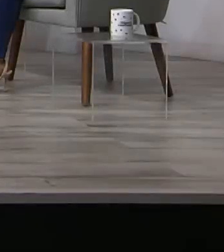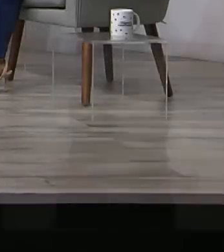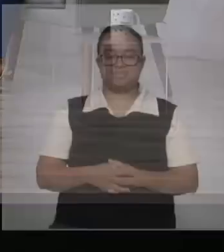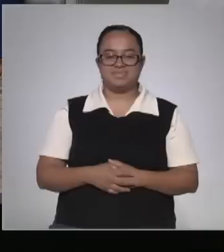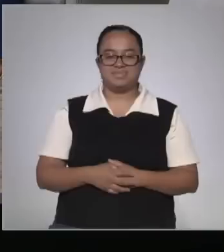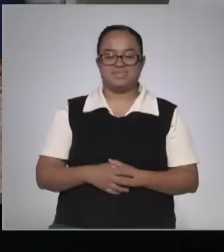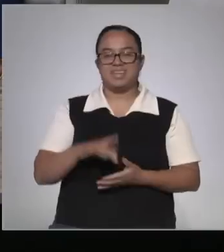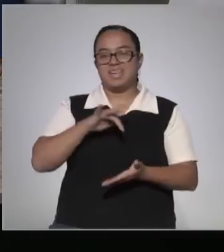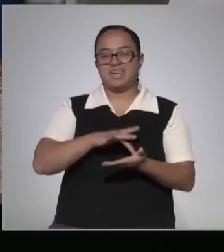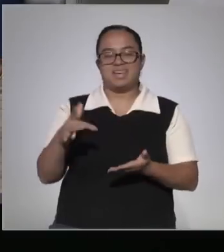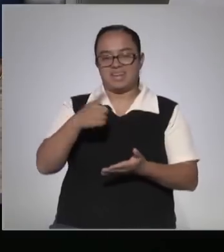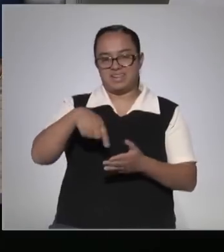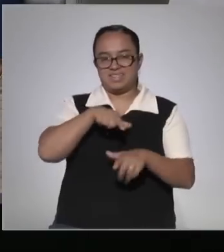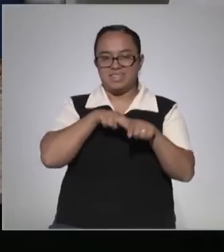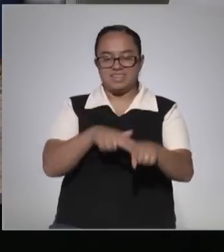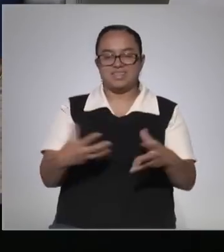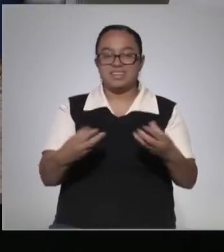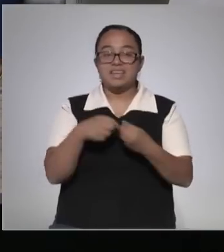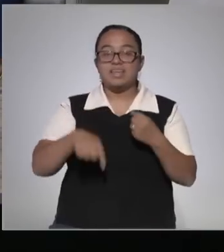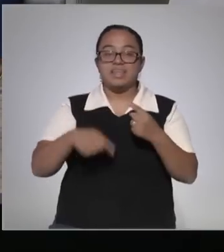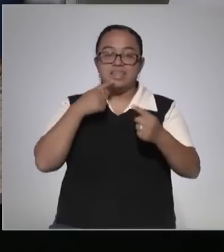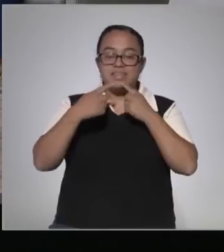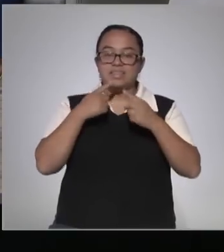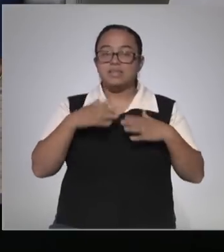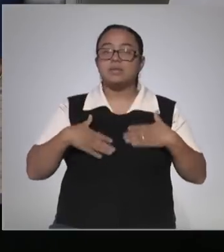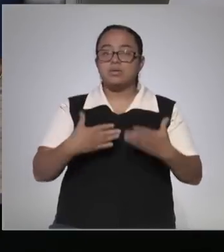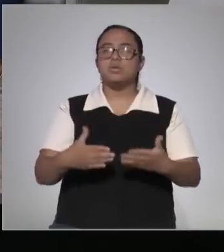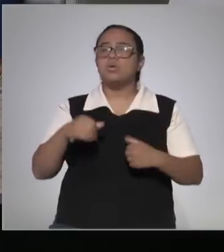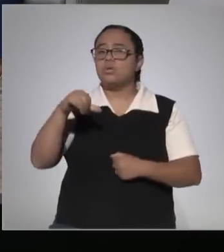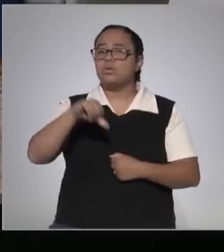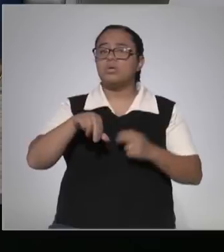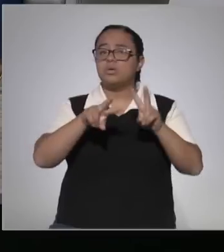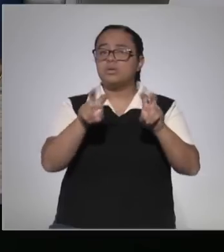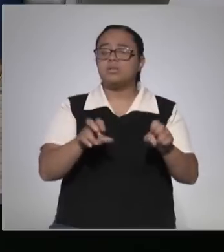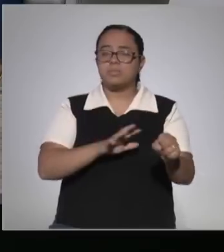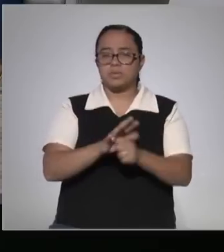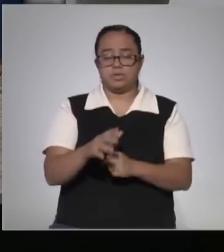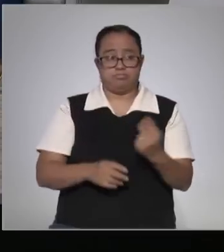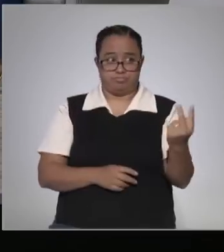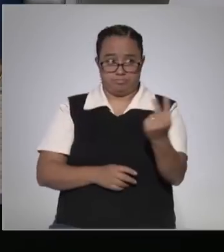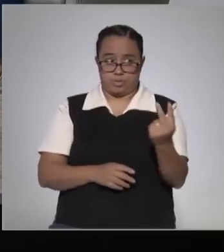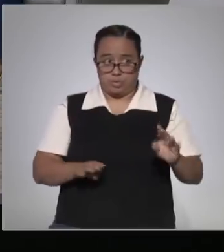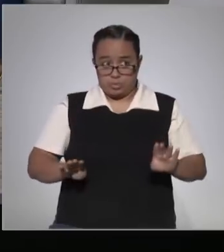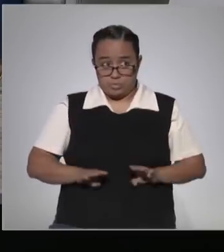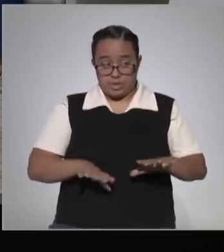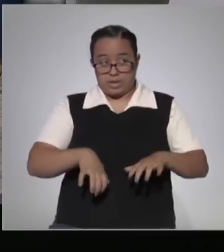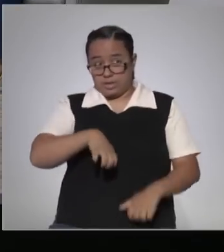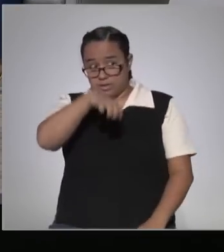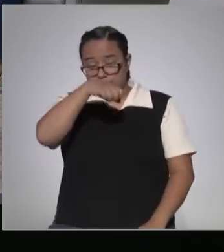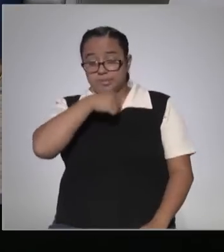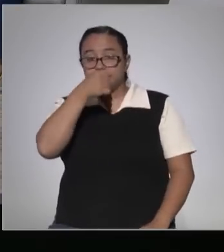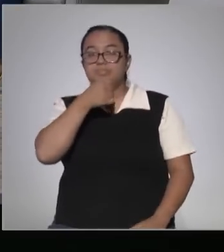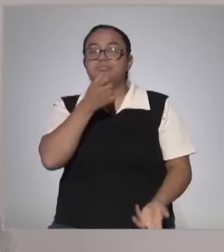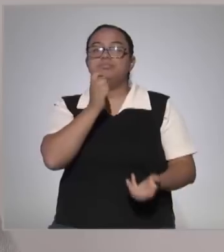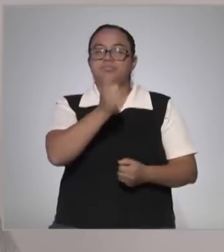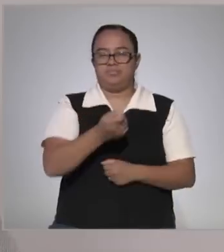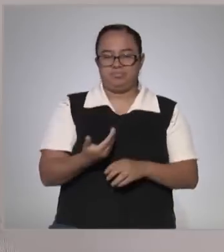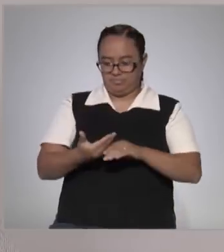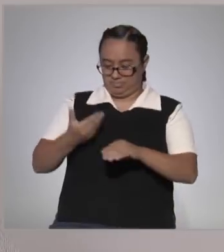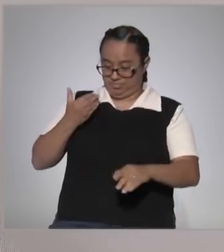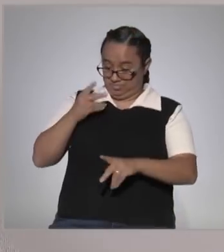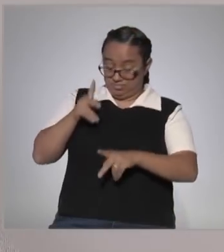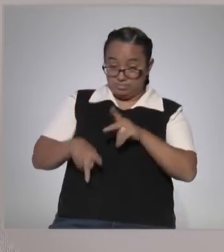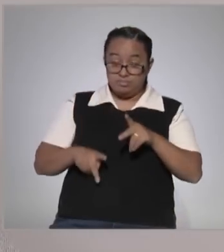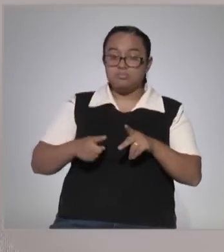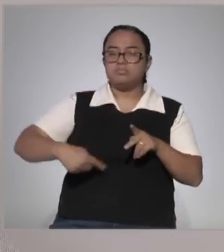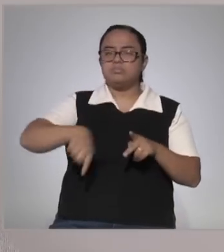Gracias por continuar con nosotros en Diálogos en Confianza. Hoy estamos hablando sobre las parejas en la adultez. Antes de ir a la pausa mencionábamos y